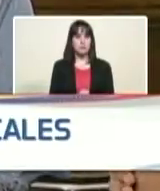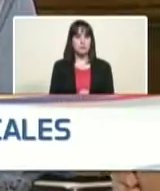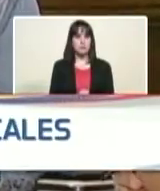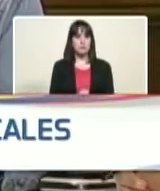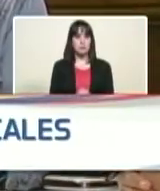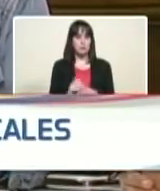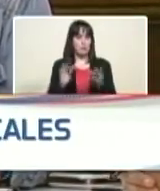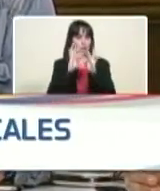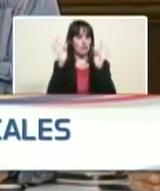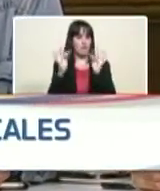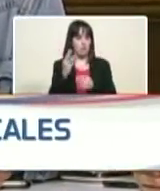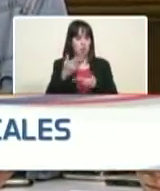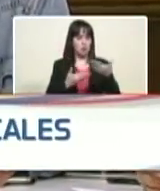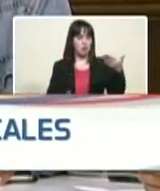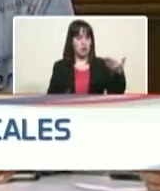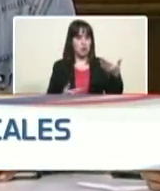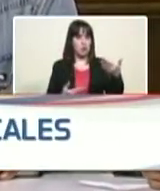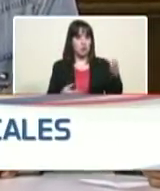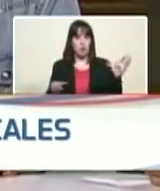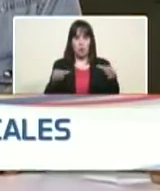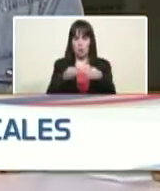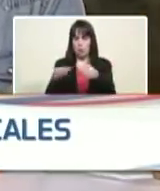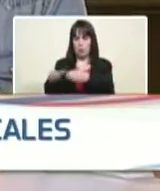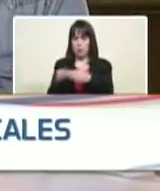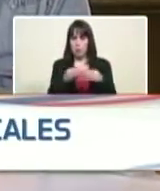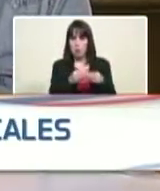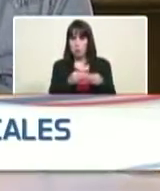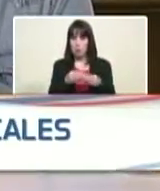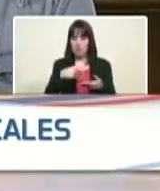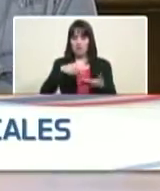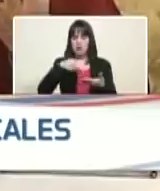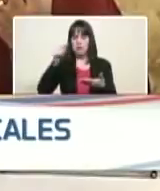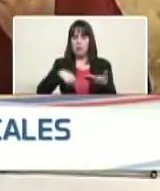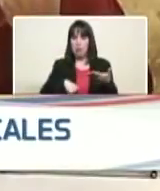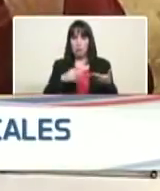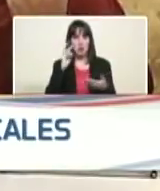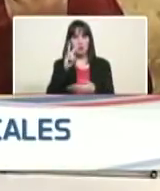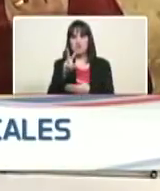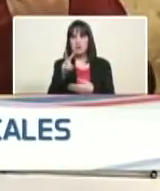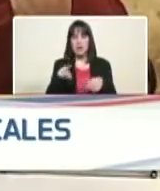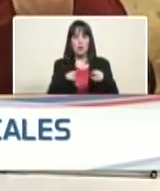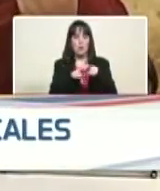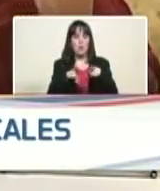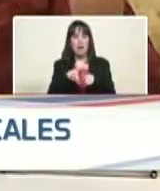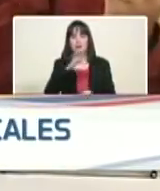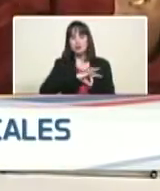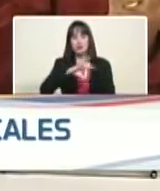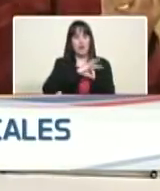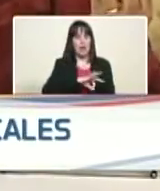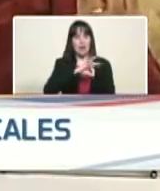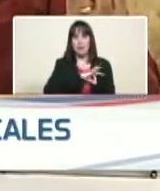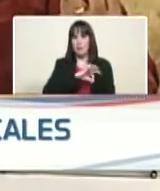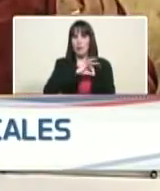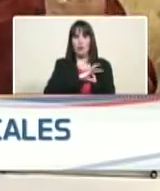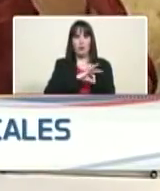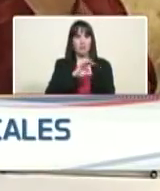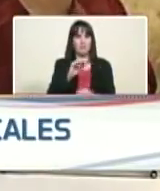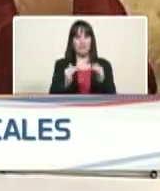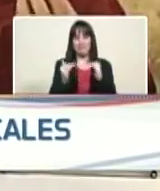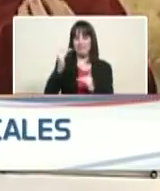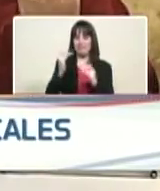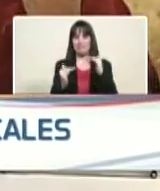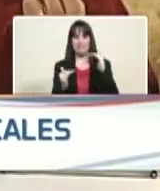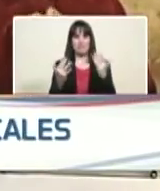Modelos de contrato colectivo que todavía no se corresponden con la visión del socialismo, del vivir bebiendo.